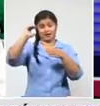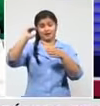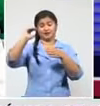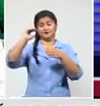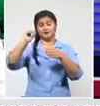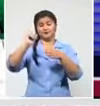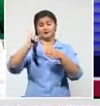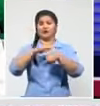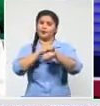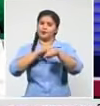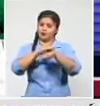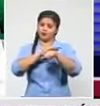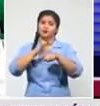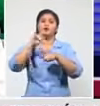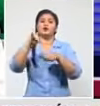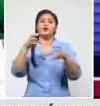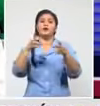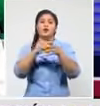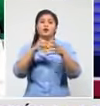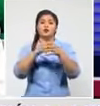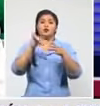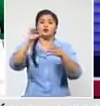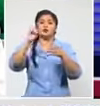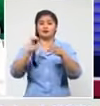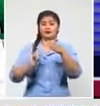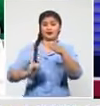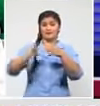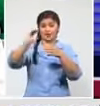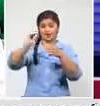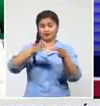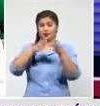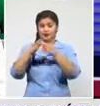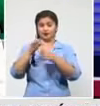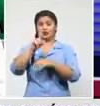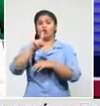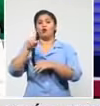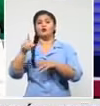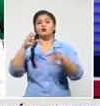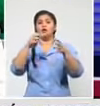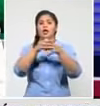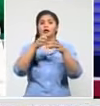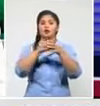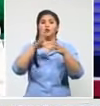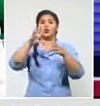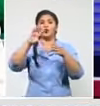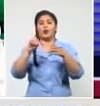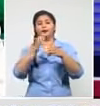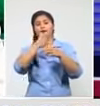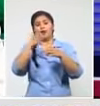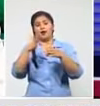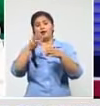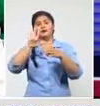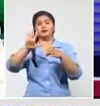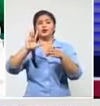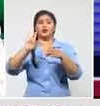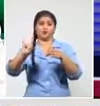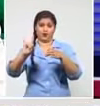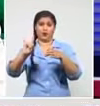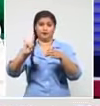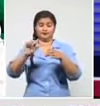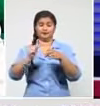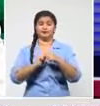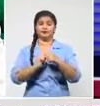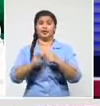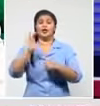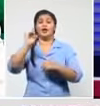9 en el grupo de 60 y más y 11 en el grupo de 40 a 59 y 15 en el grupo